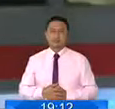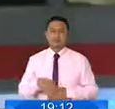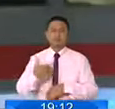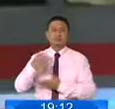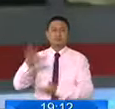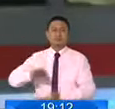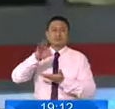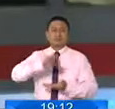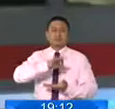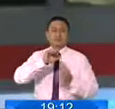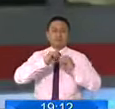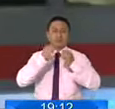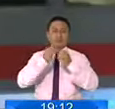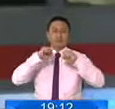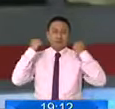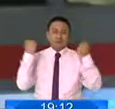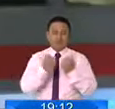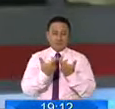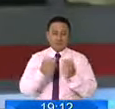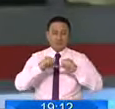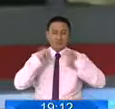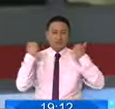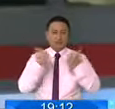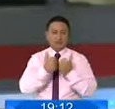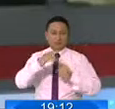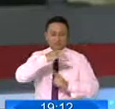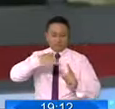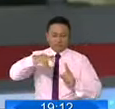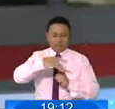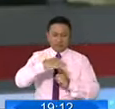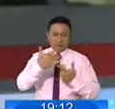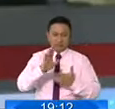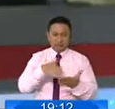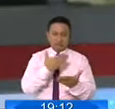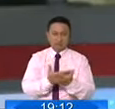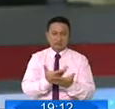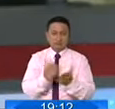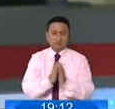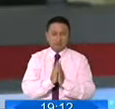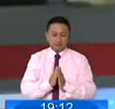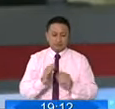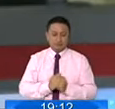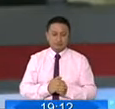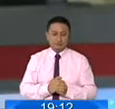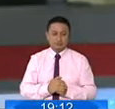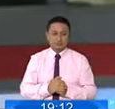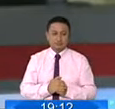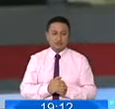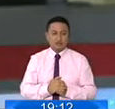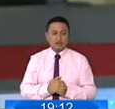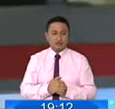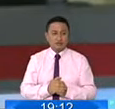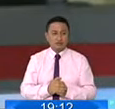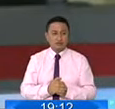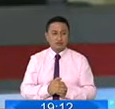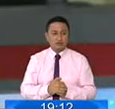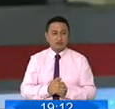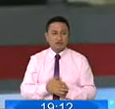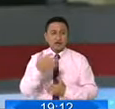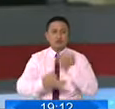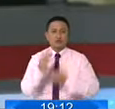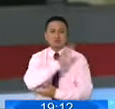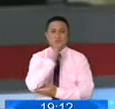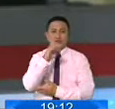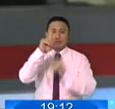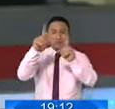Representantes de varias organizaciones sociales y asambleístas ambientales presentaron el recurso Amicus Curiae sobre la pregunta de la consulta que trata